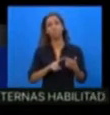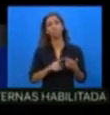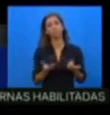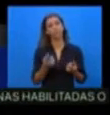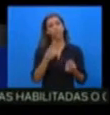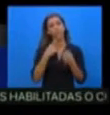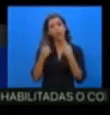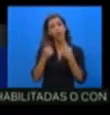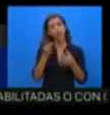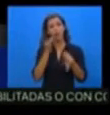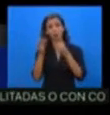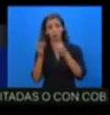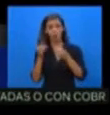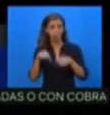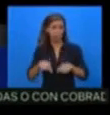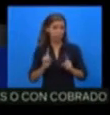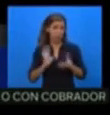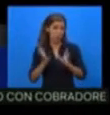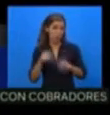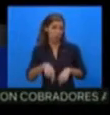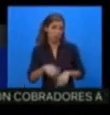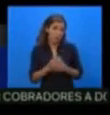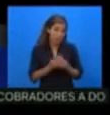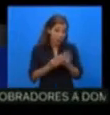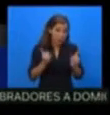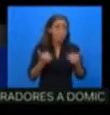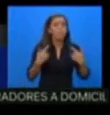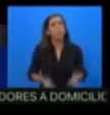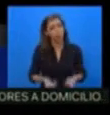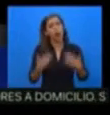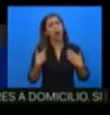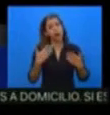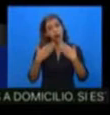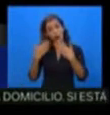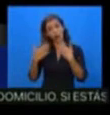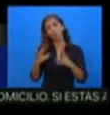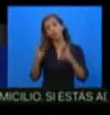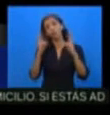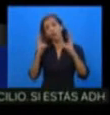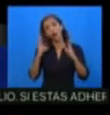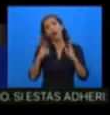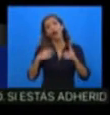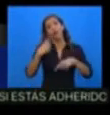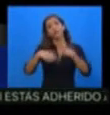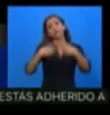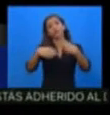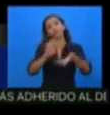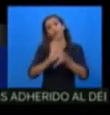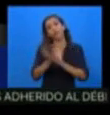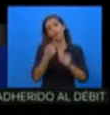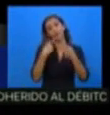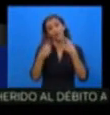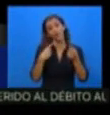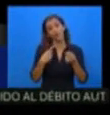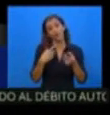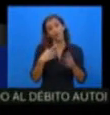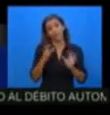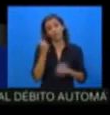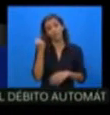defectuoso como éste sea un componente permanente de la vida política argentina tercero